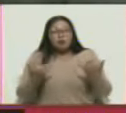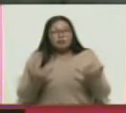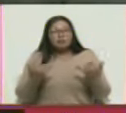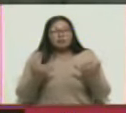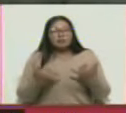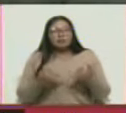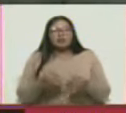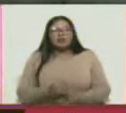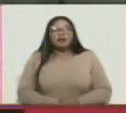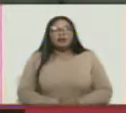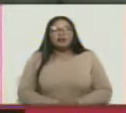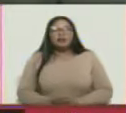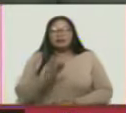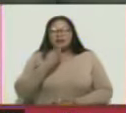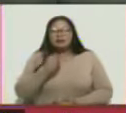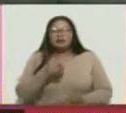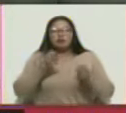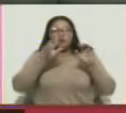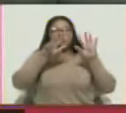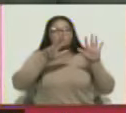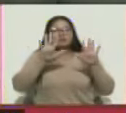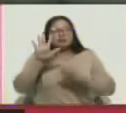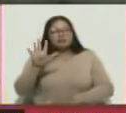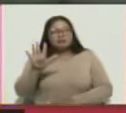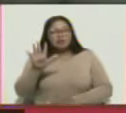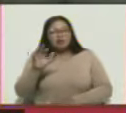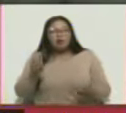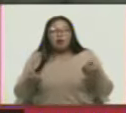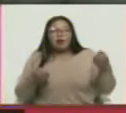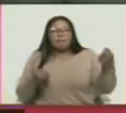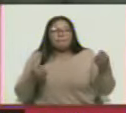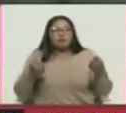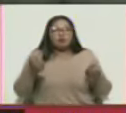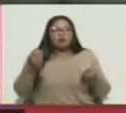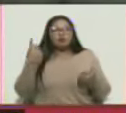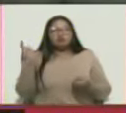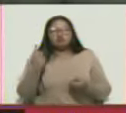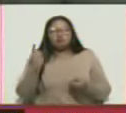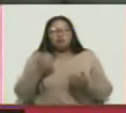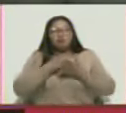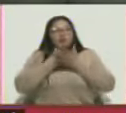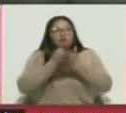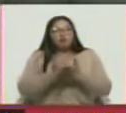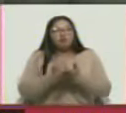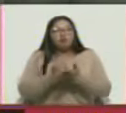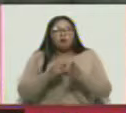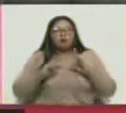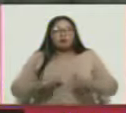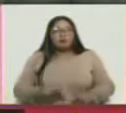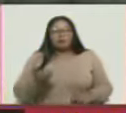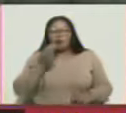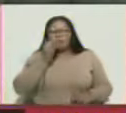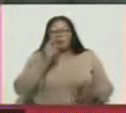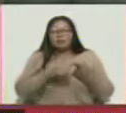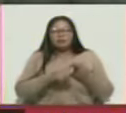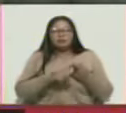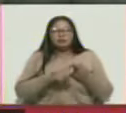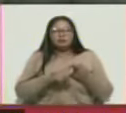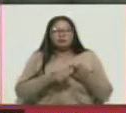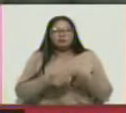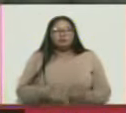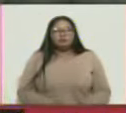de 85 camiones nada más, 85 camiones de ayuda humanitaria, alimentos